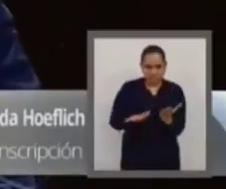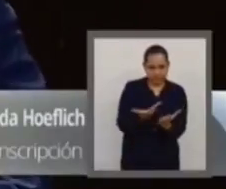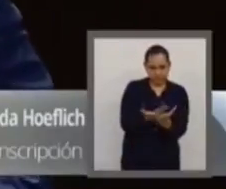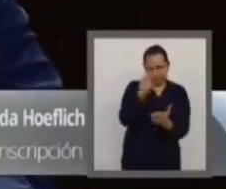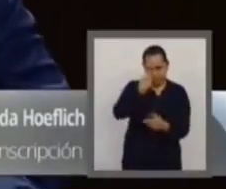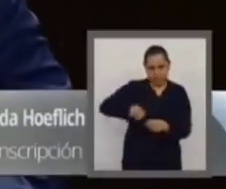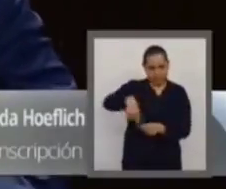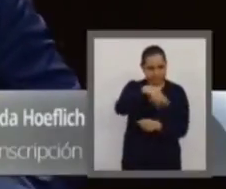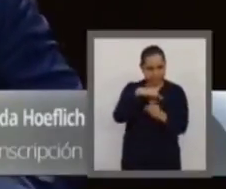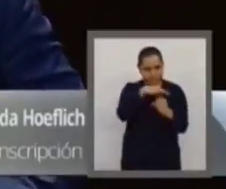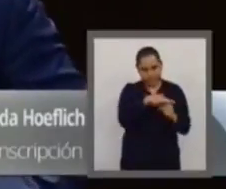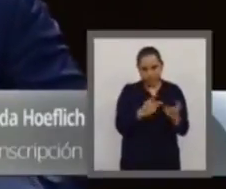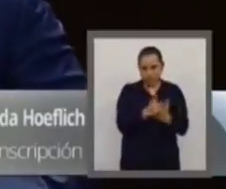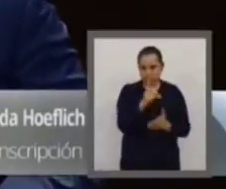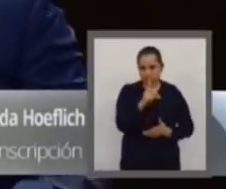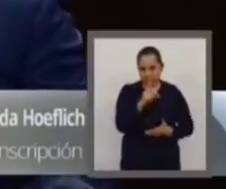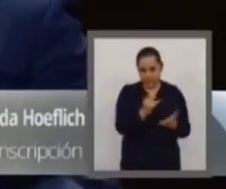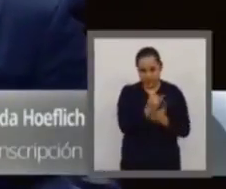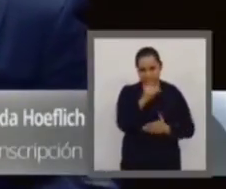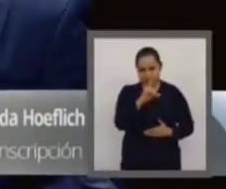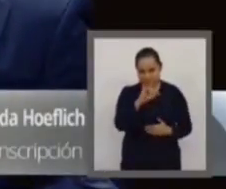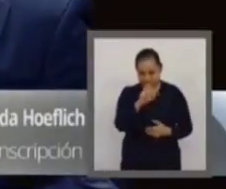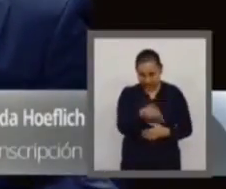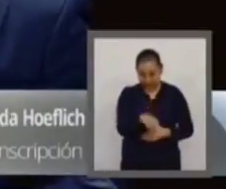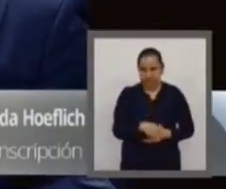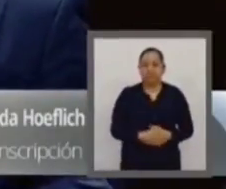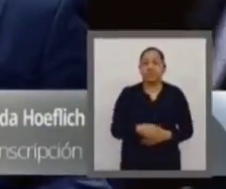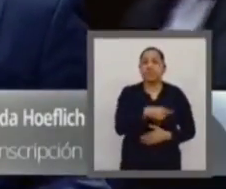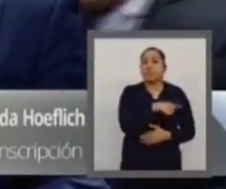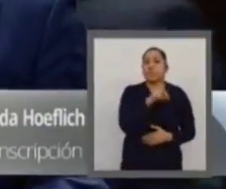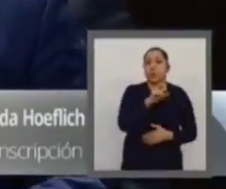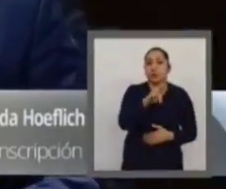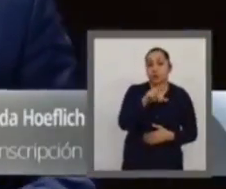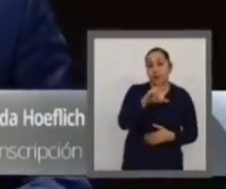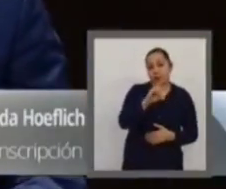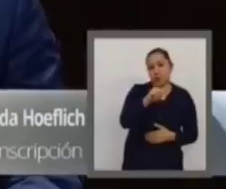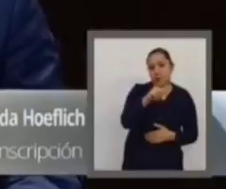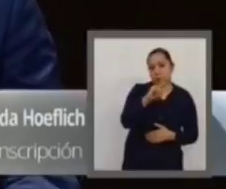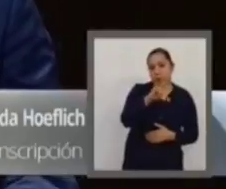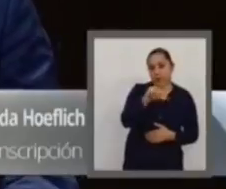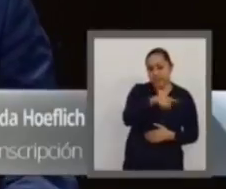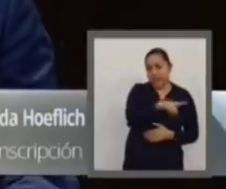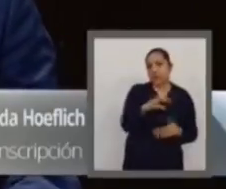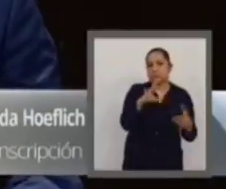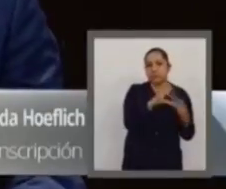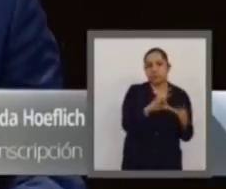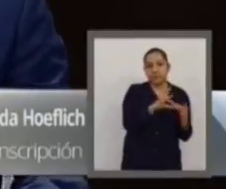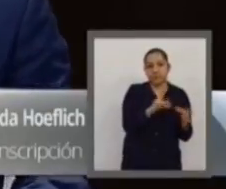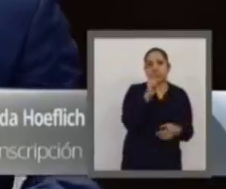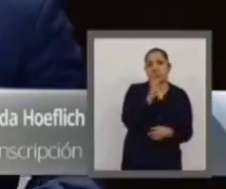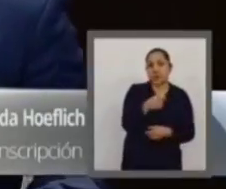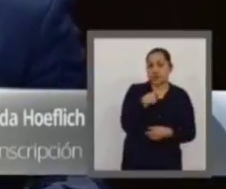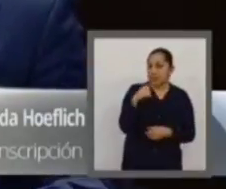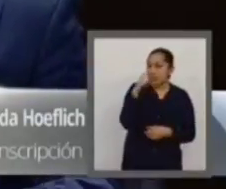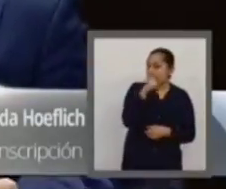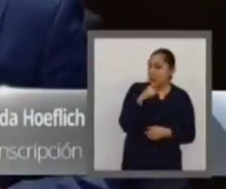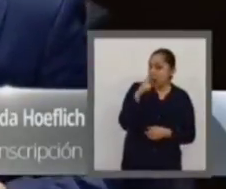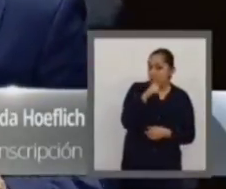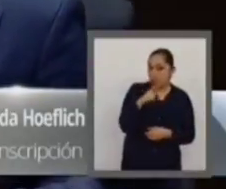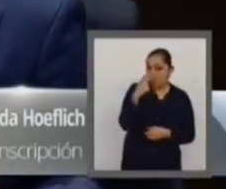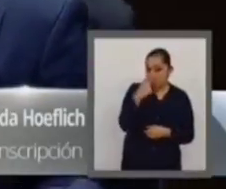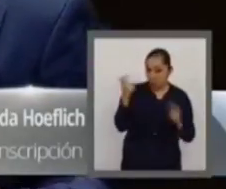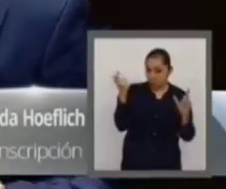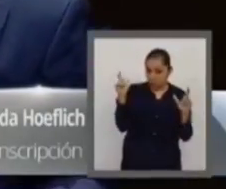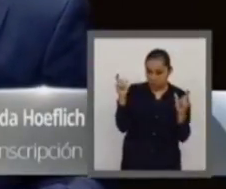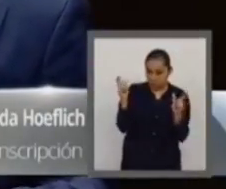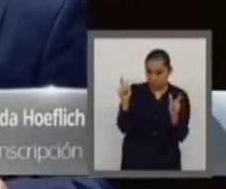Dice el doctor Miguel León Portilla que cuando muere una lengua, entonces se cierra a todos